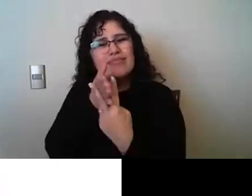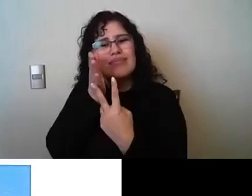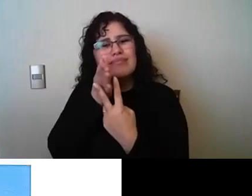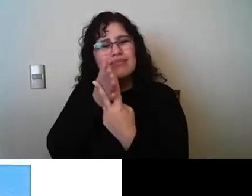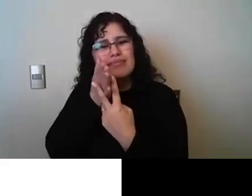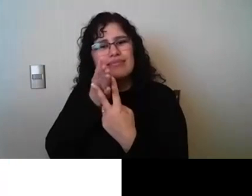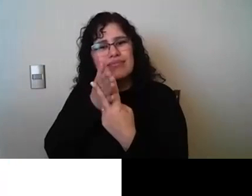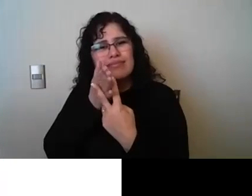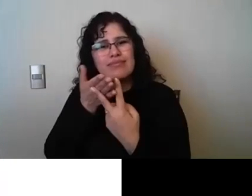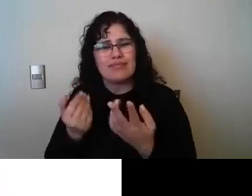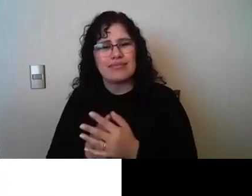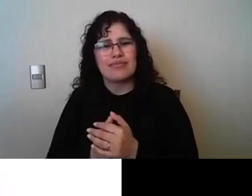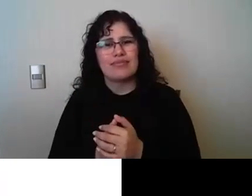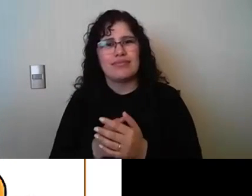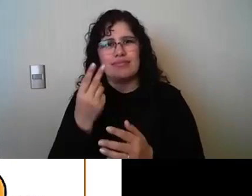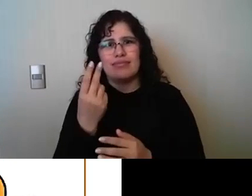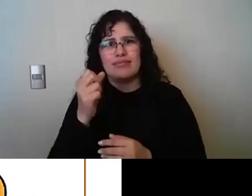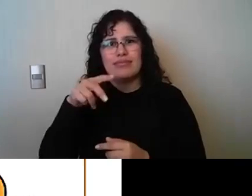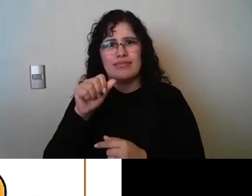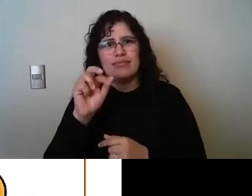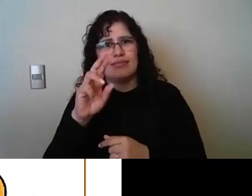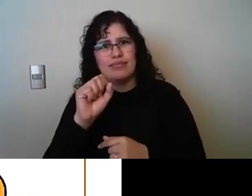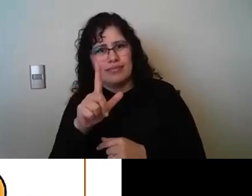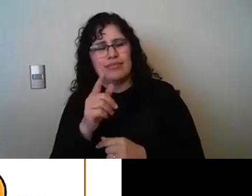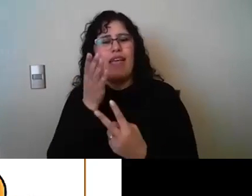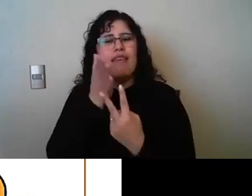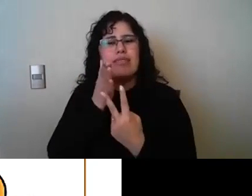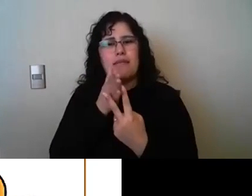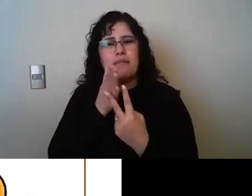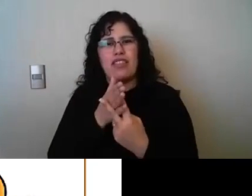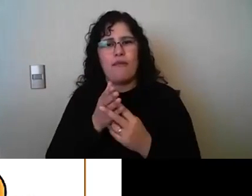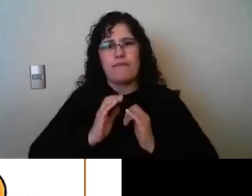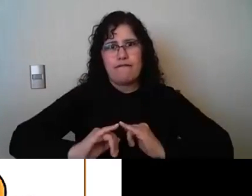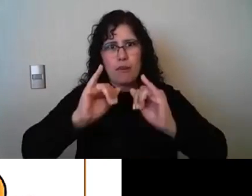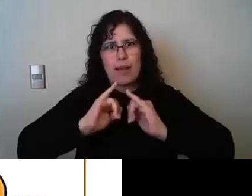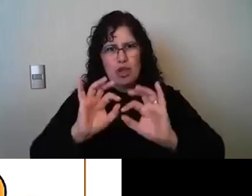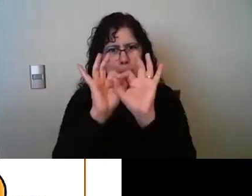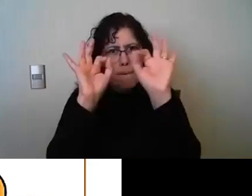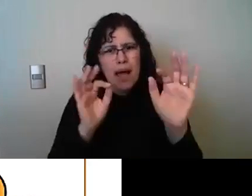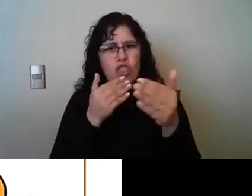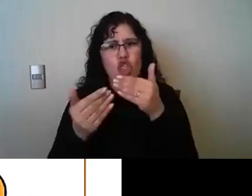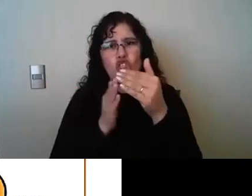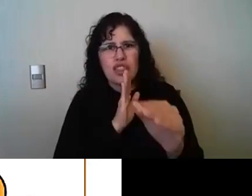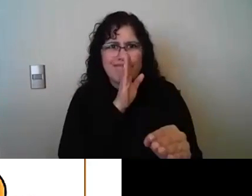El ventral intermedio transmite, ¿cierto? Lleva una información específica hacia el área